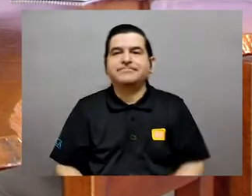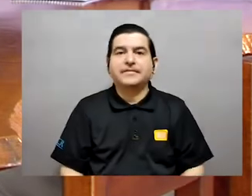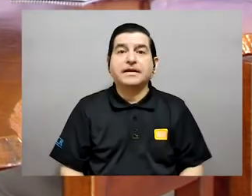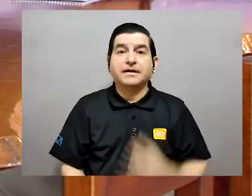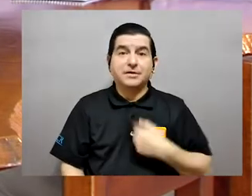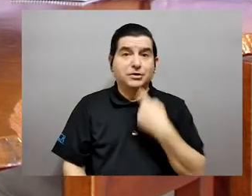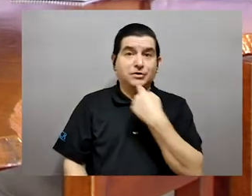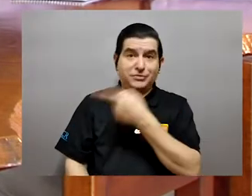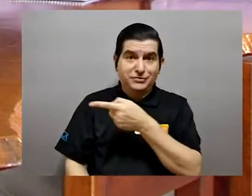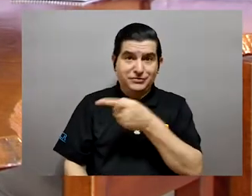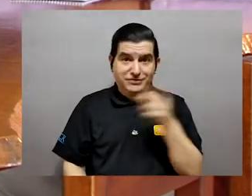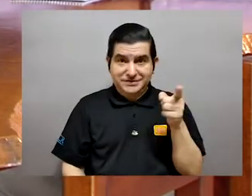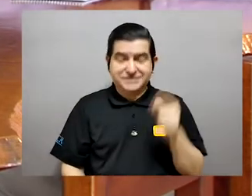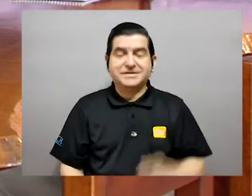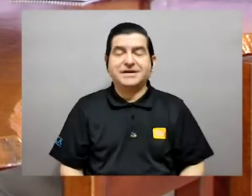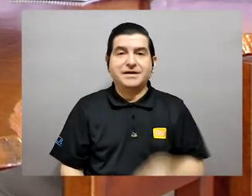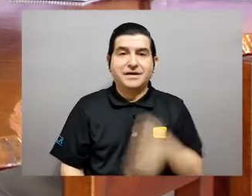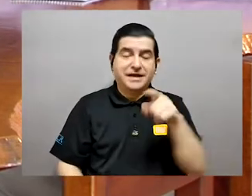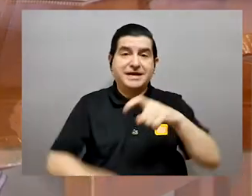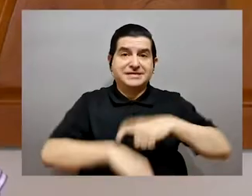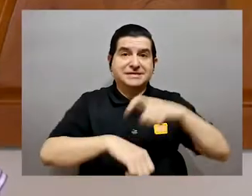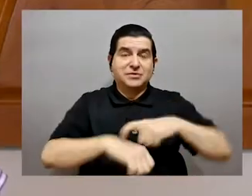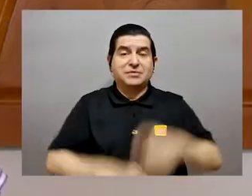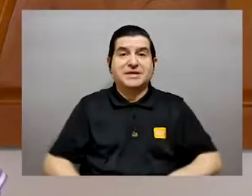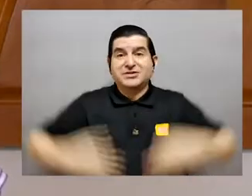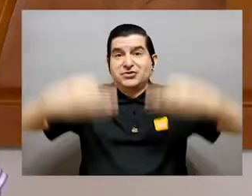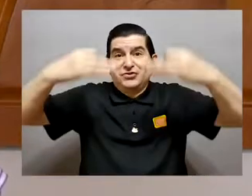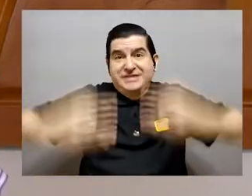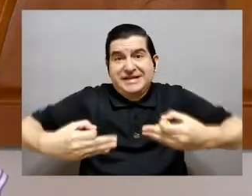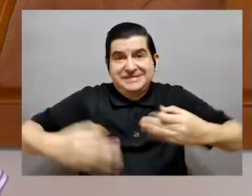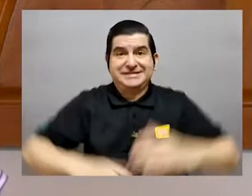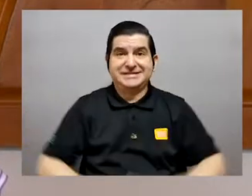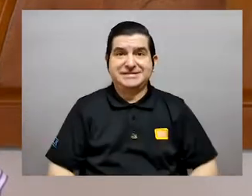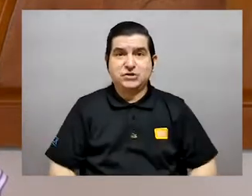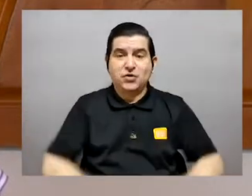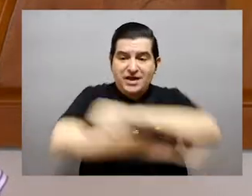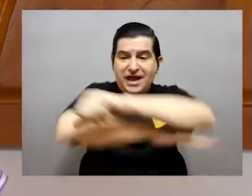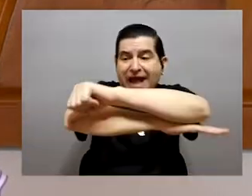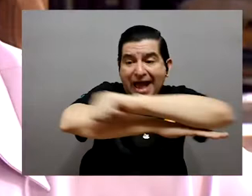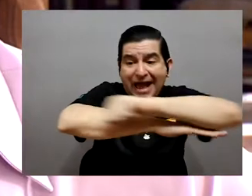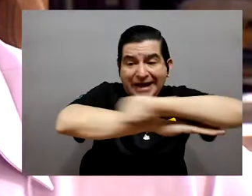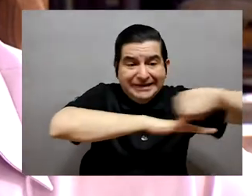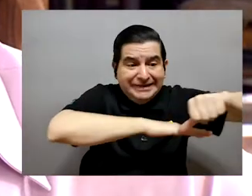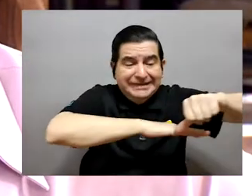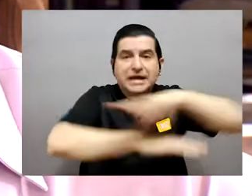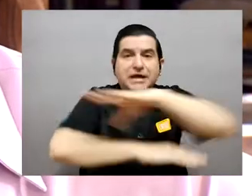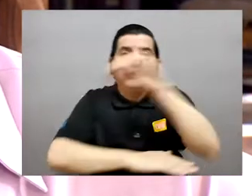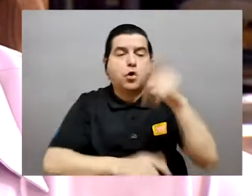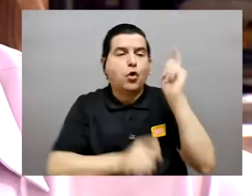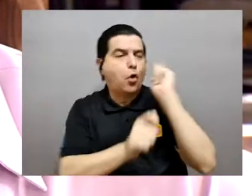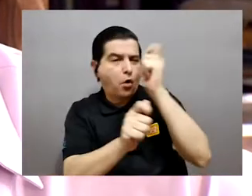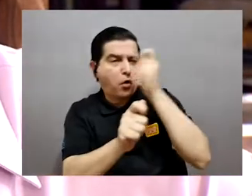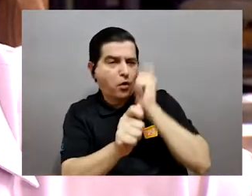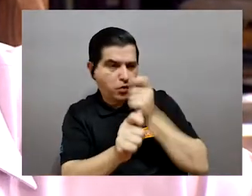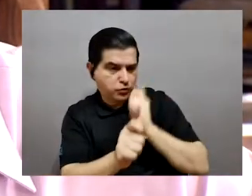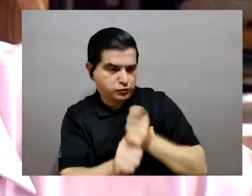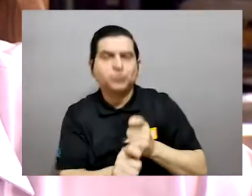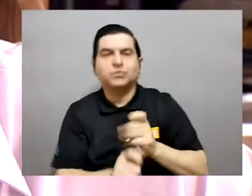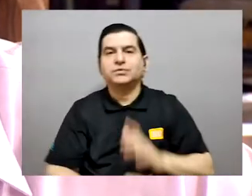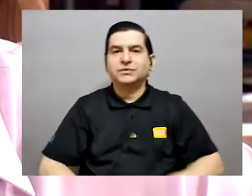pero además le lleva oportunidades inclusive laborales, como en un momento determinado convertirse hasta en